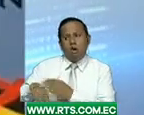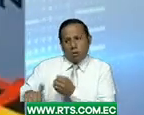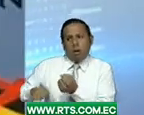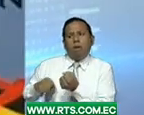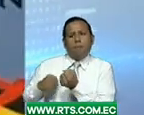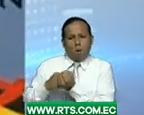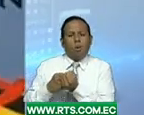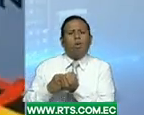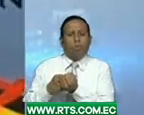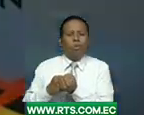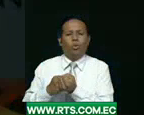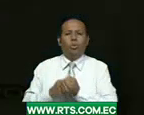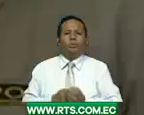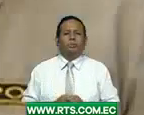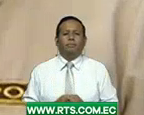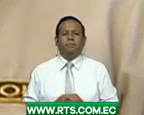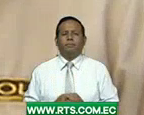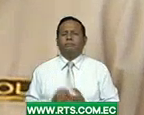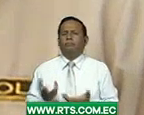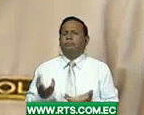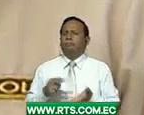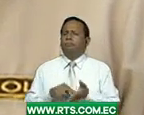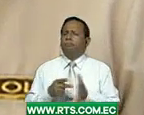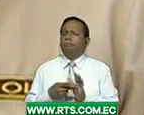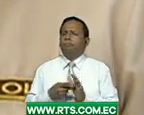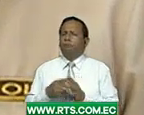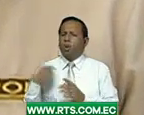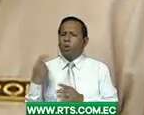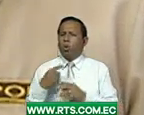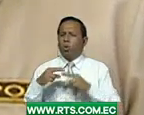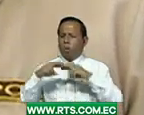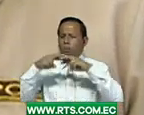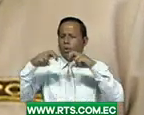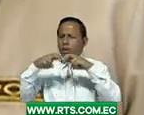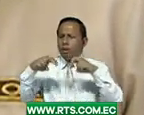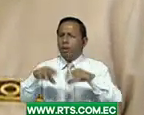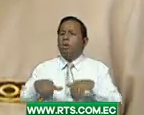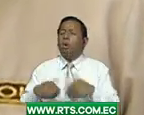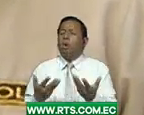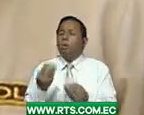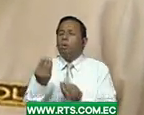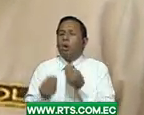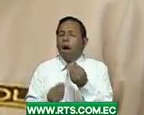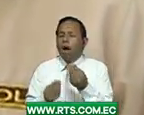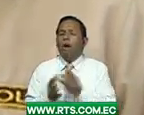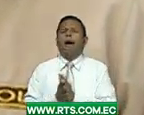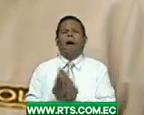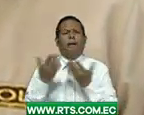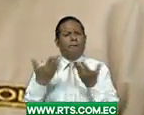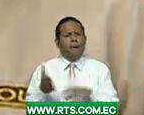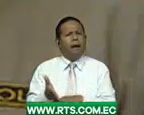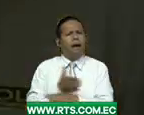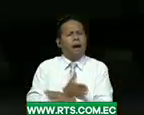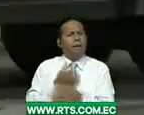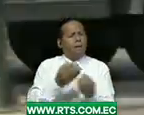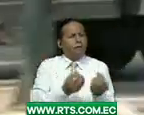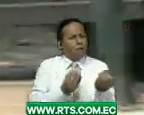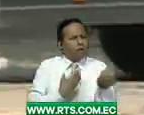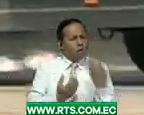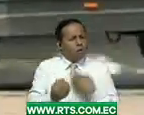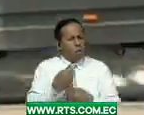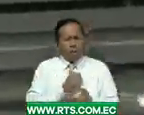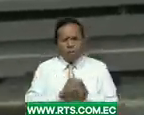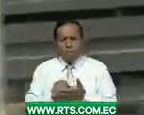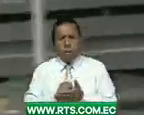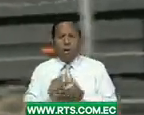parte de esta banda delictiva. El sistema investigativo netamente ha realizado todo el levantamiento de información. En el